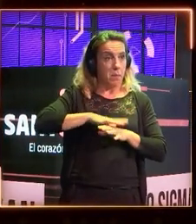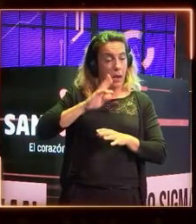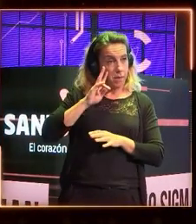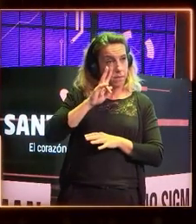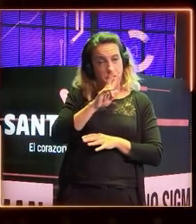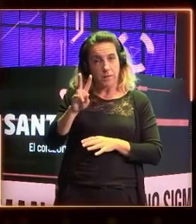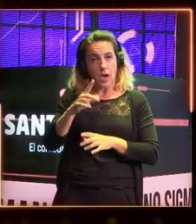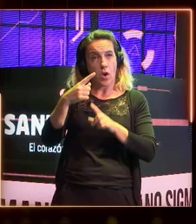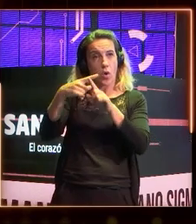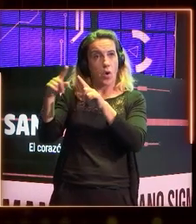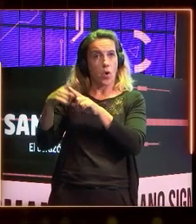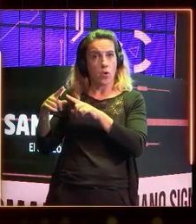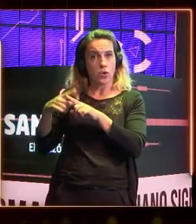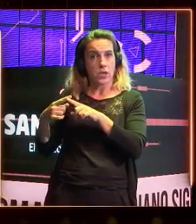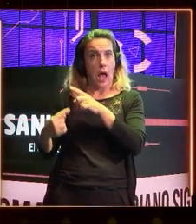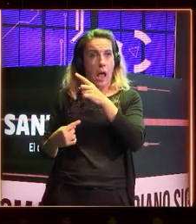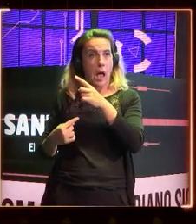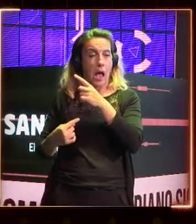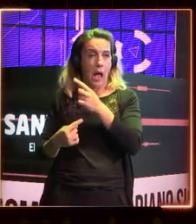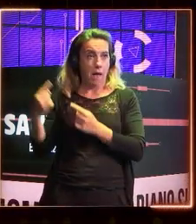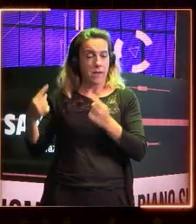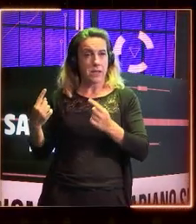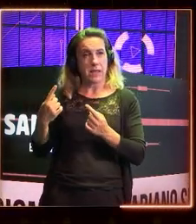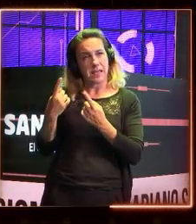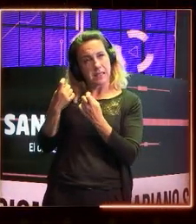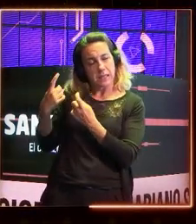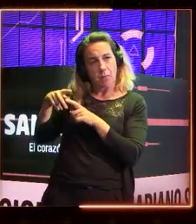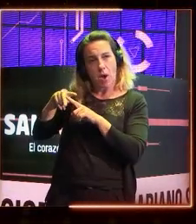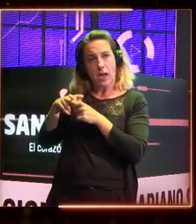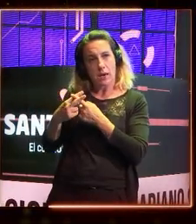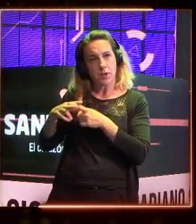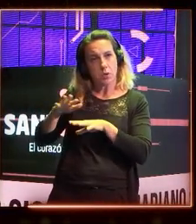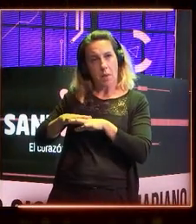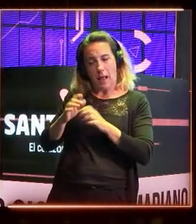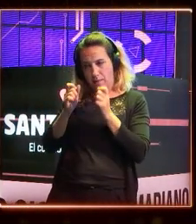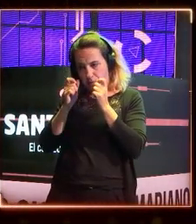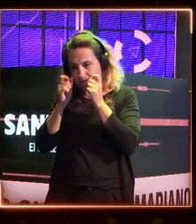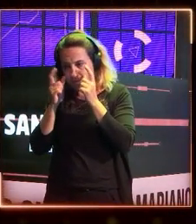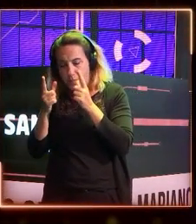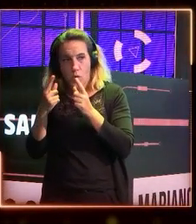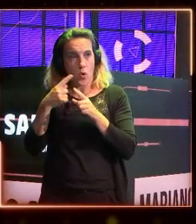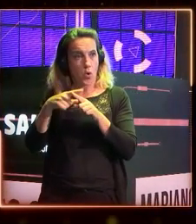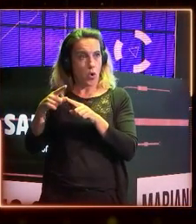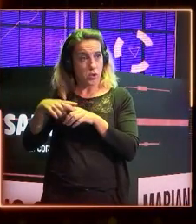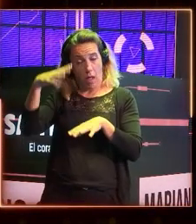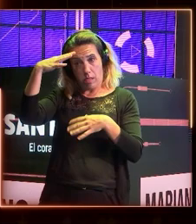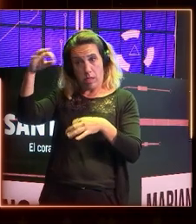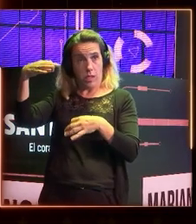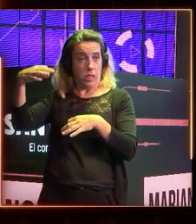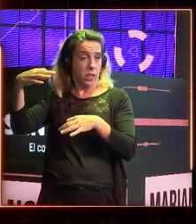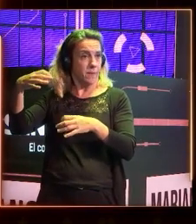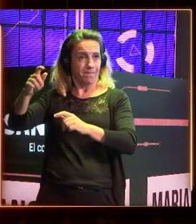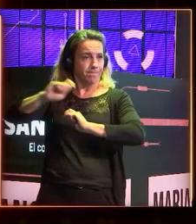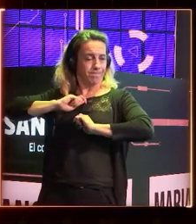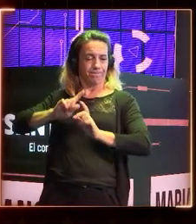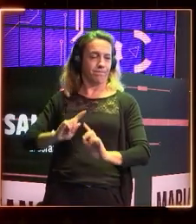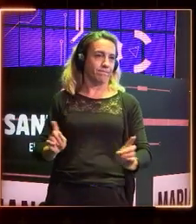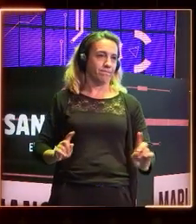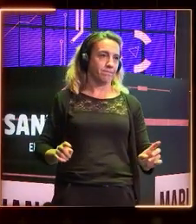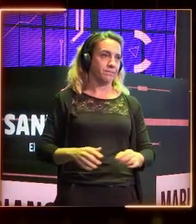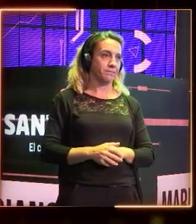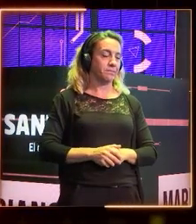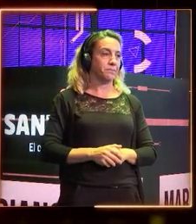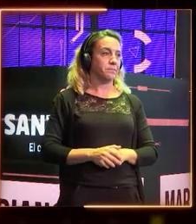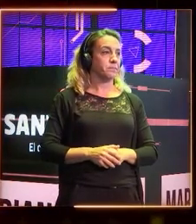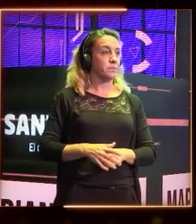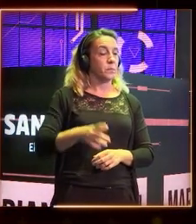algunas cosas que a veces necesitamos herramientas que nos permitan ver cosas que nuestro sentido común nuestra intuición no nos permitía ver eso